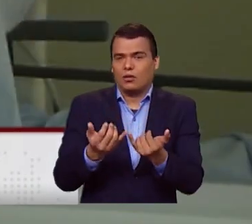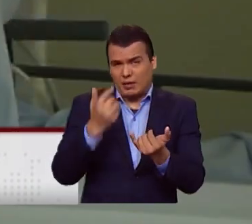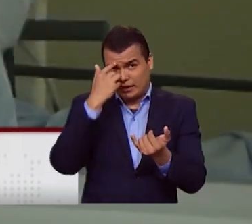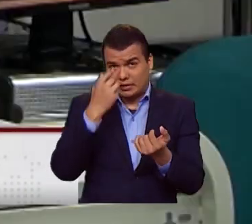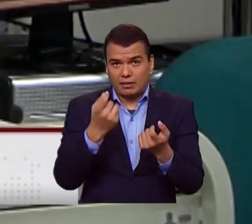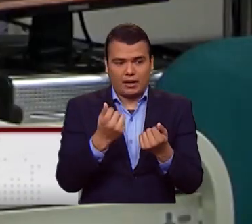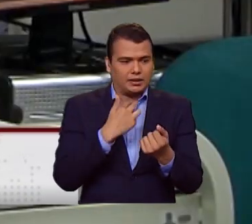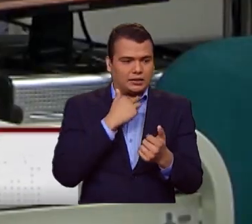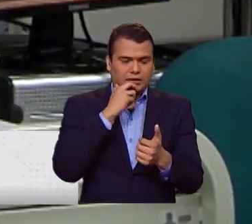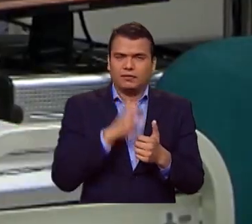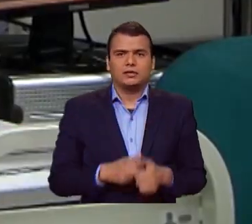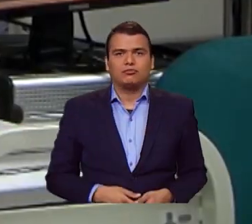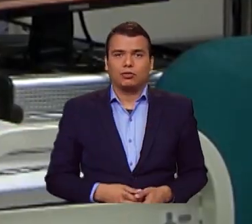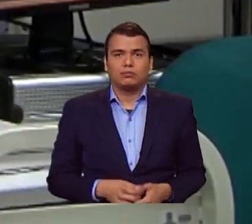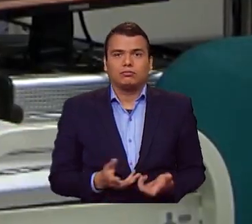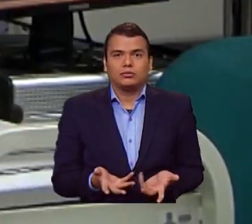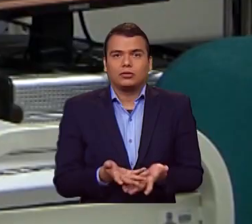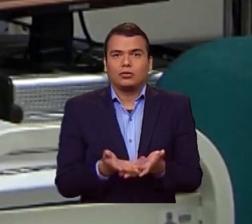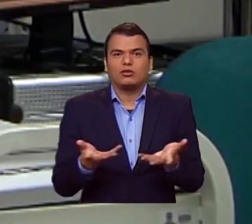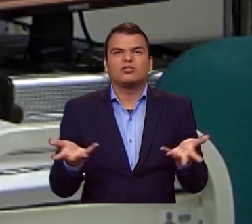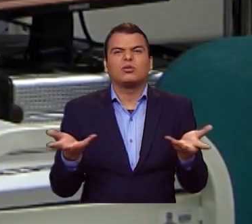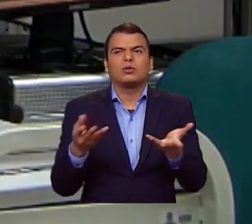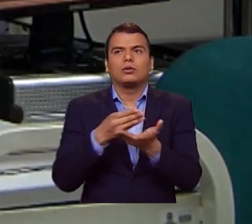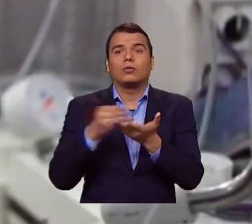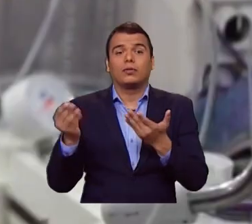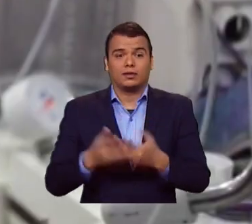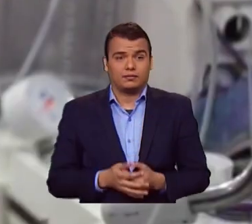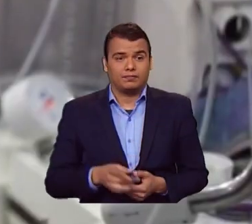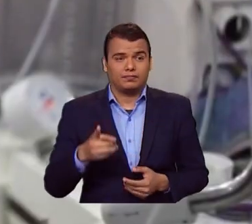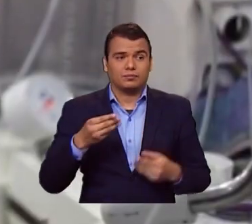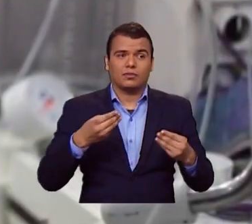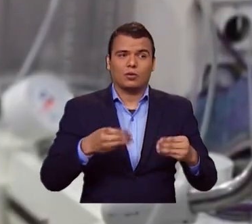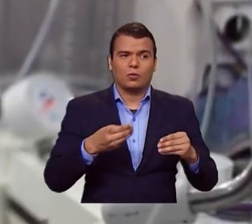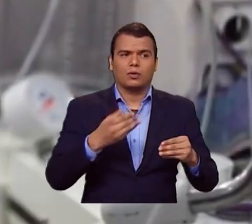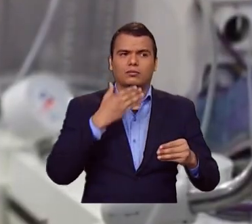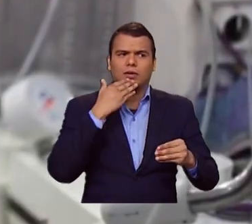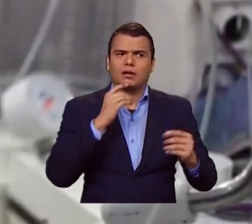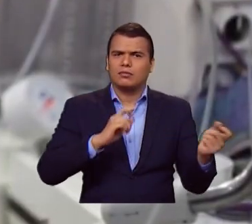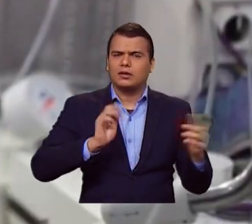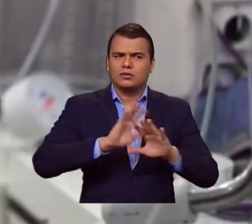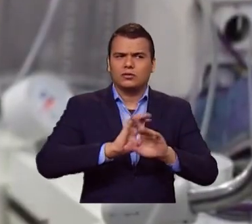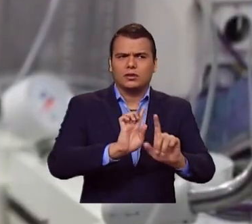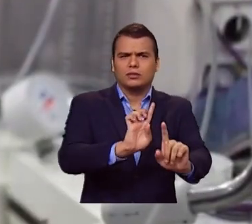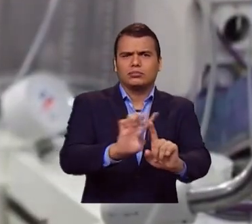el equipamiento. No obstante las dificultades, en ciudades como Tuluá, están preparados para enfrentar con